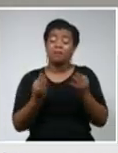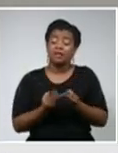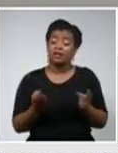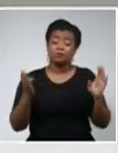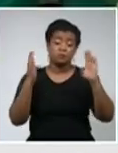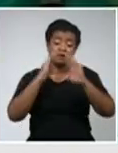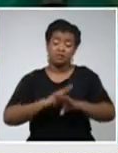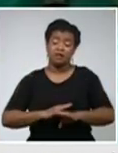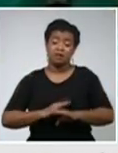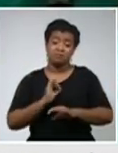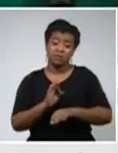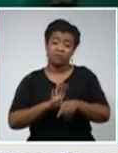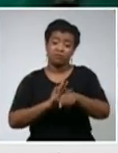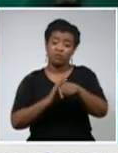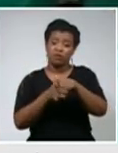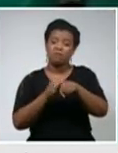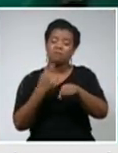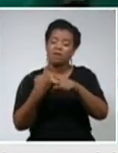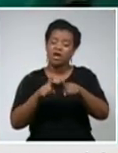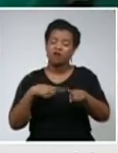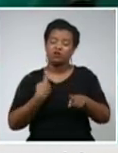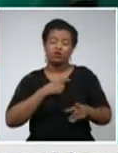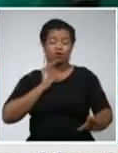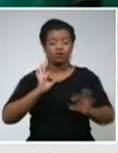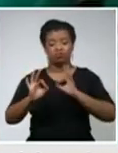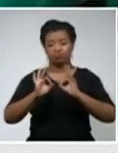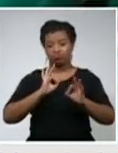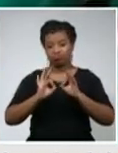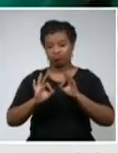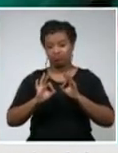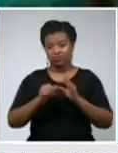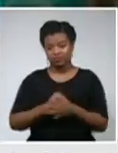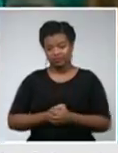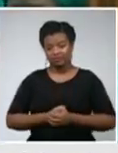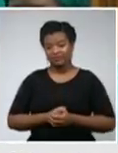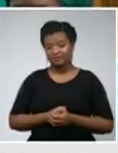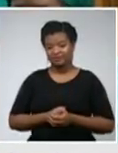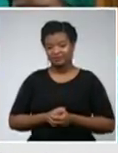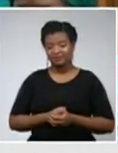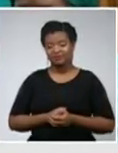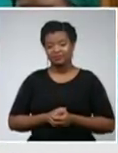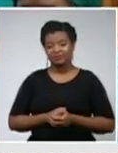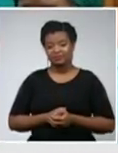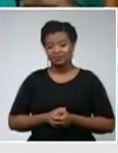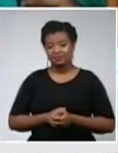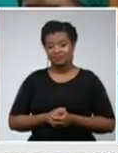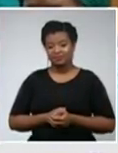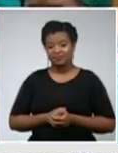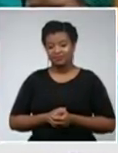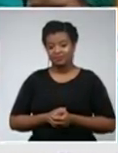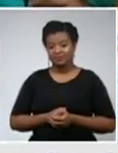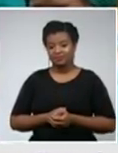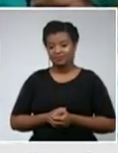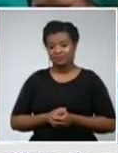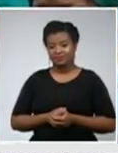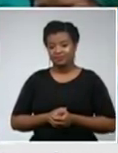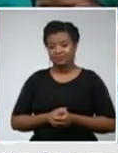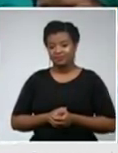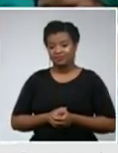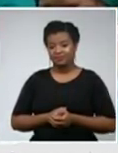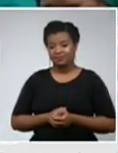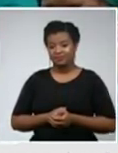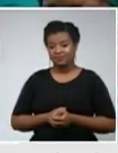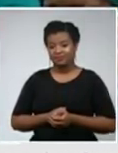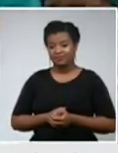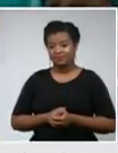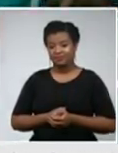que estaban con nosotros. Una flor que imagina lluvias cuando la sequía, una flor que perfuma